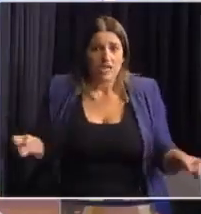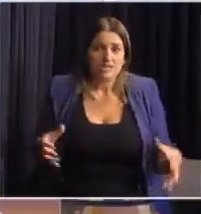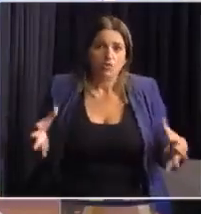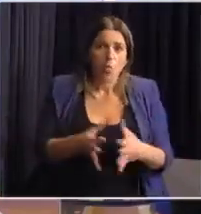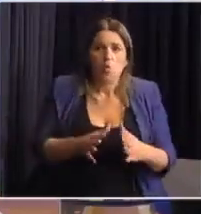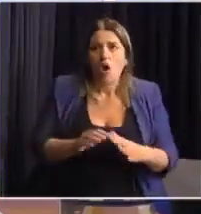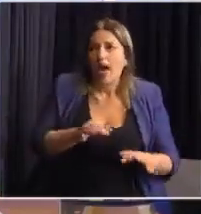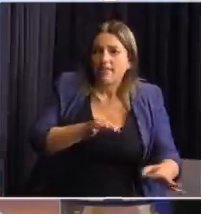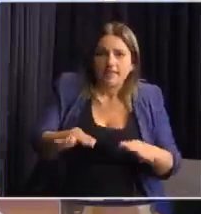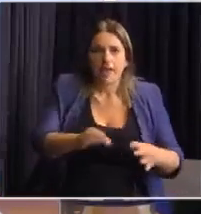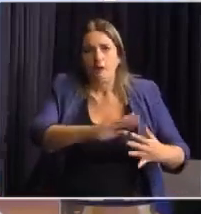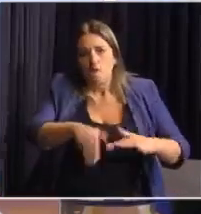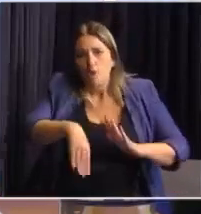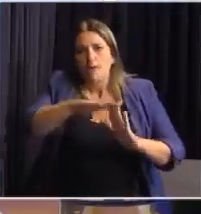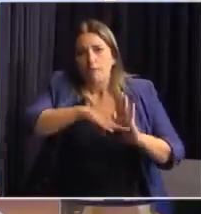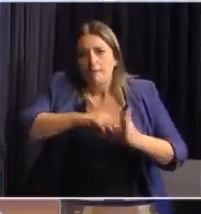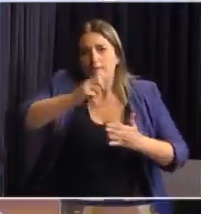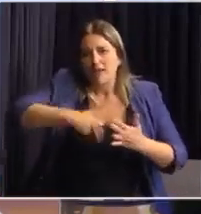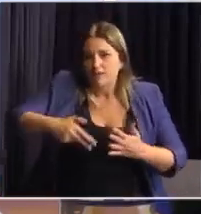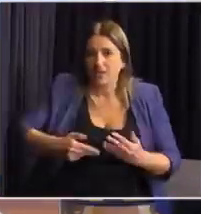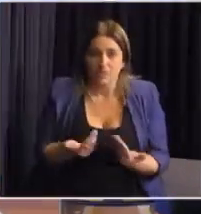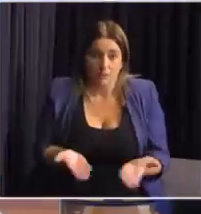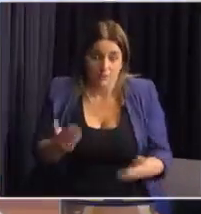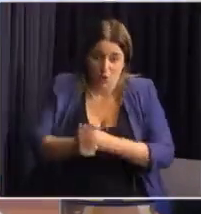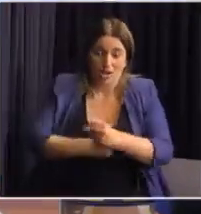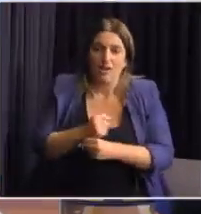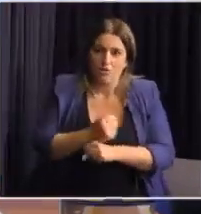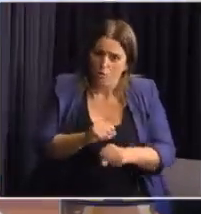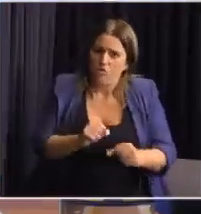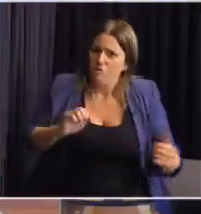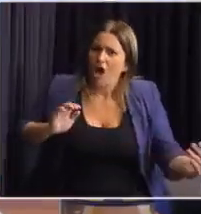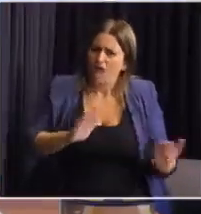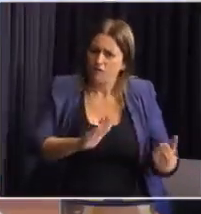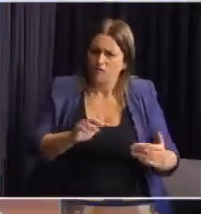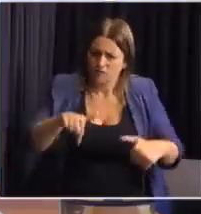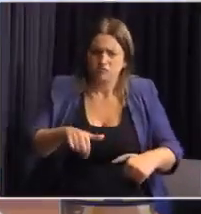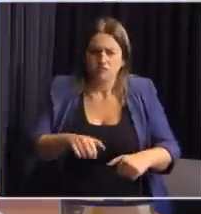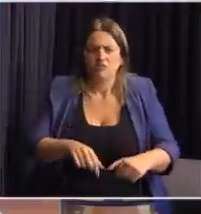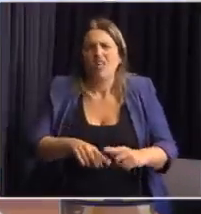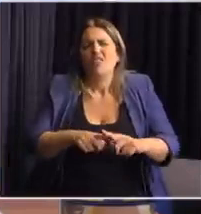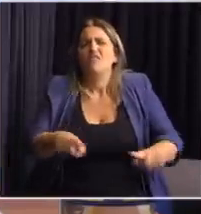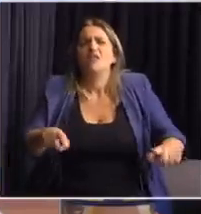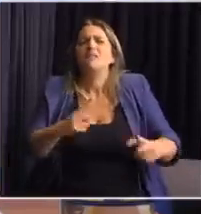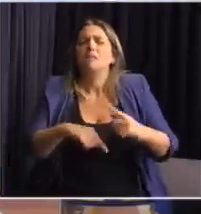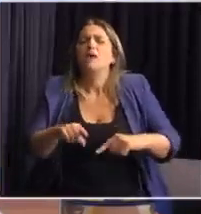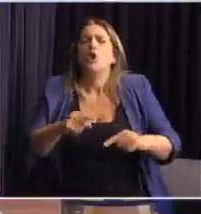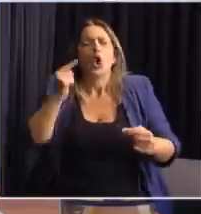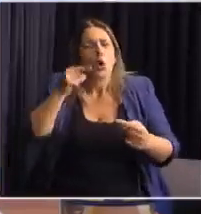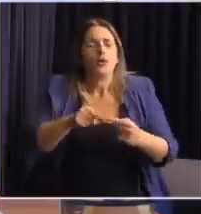conjunto de estrategias con un plan de inicio de año que nos permitió afrontar esto de una manera distinta, con objetivos